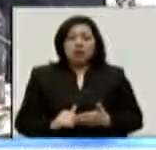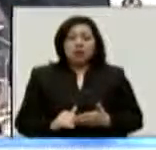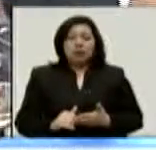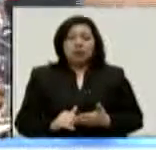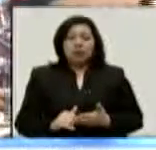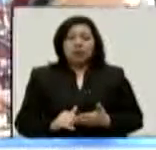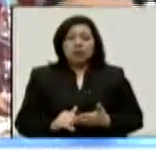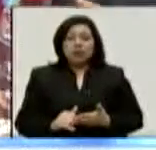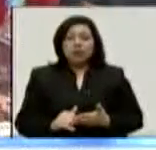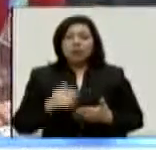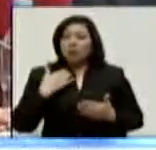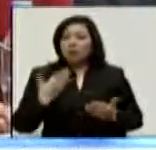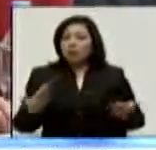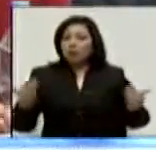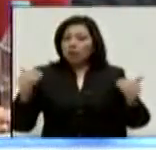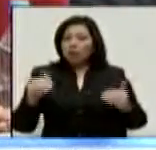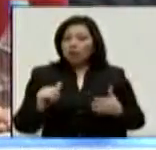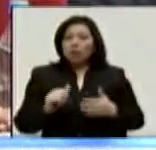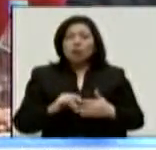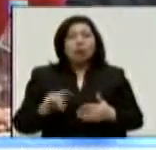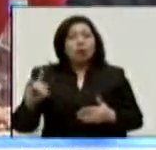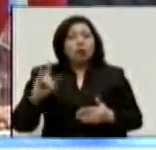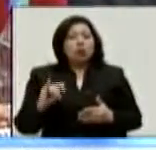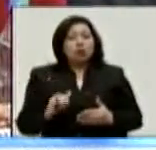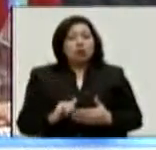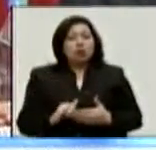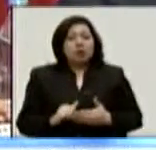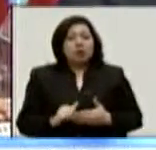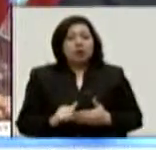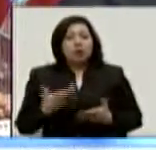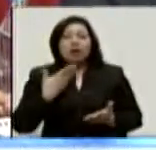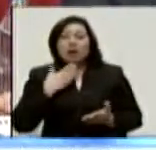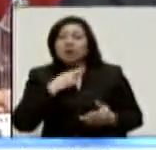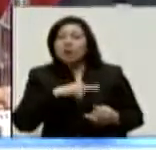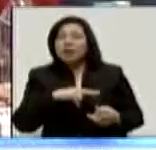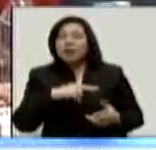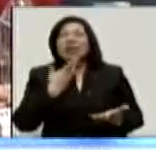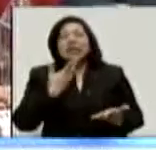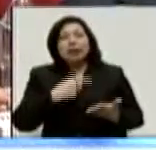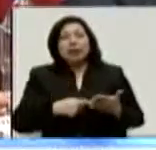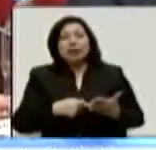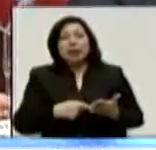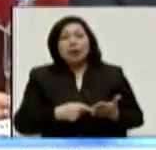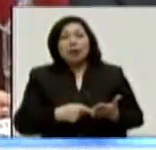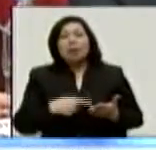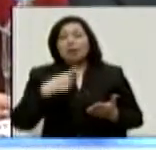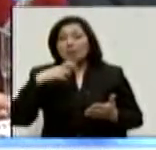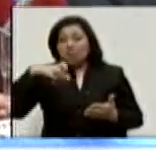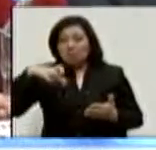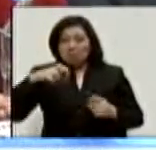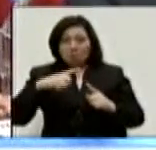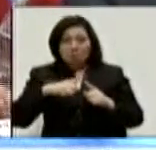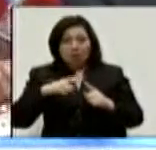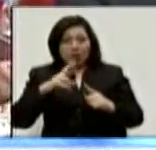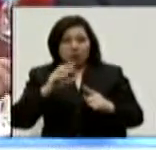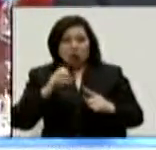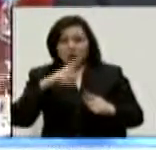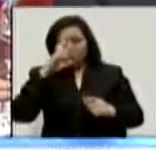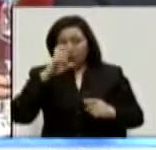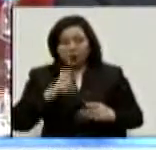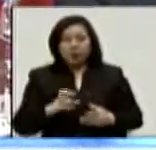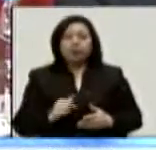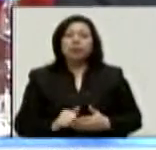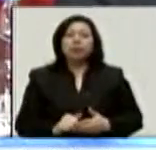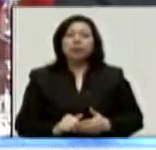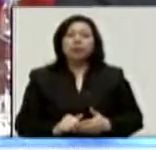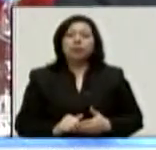desmovilización? Se deteriora por el efecto del uso, la desmovilización corre a cuenta de Petroperú. ¿Y qué hacemos con las plataformas desmovilizadas? ¿O qué hacíamos? Porque ya